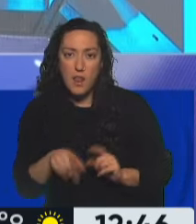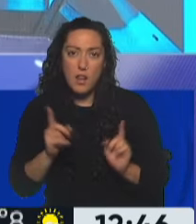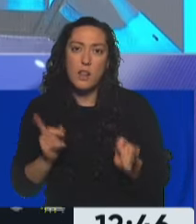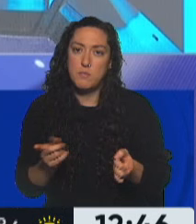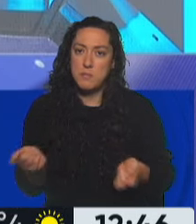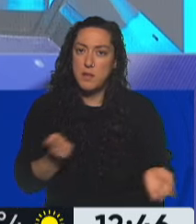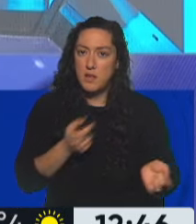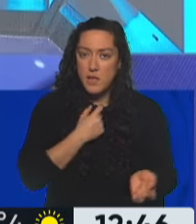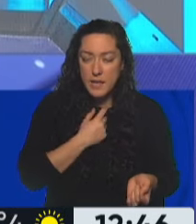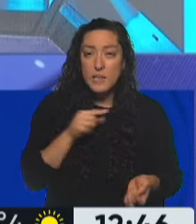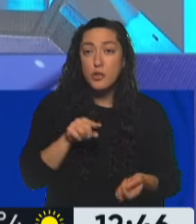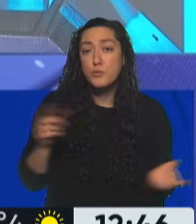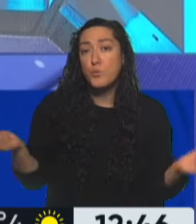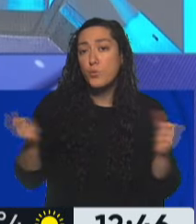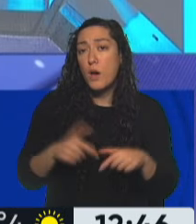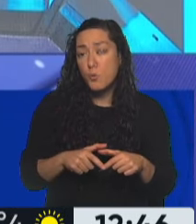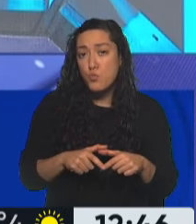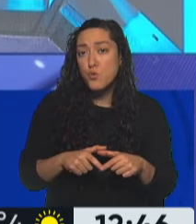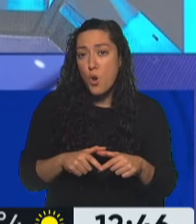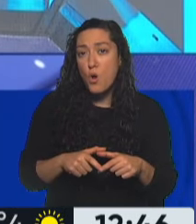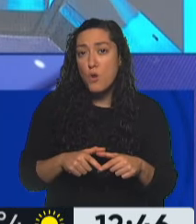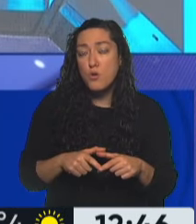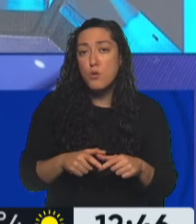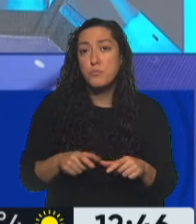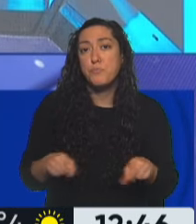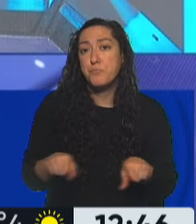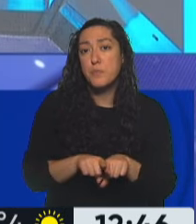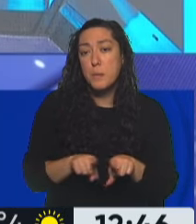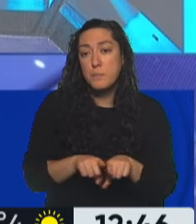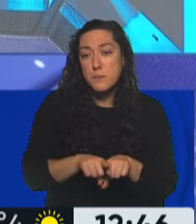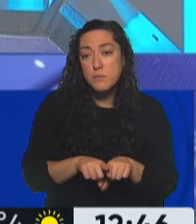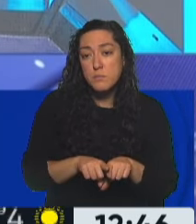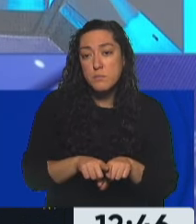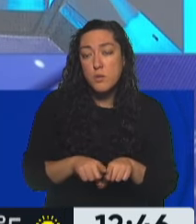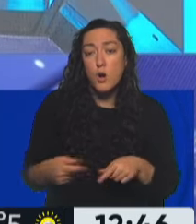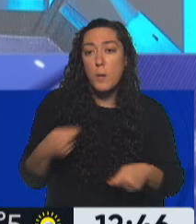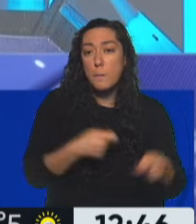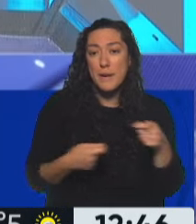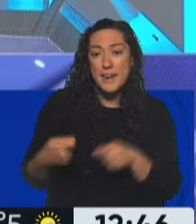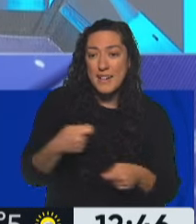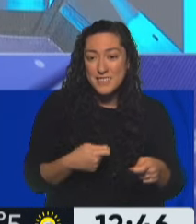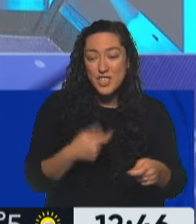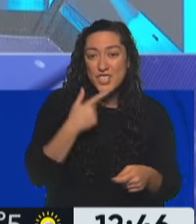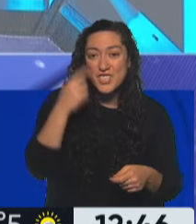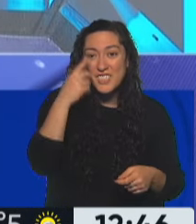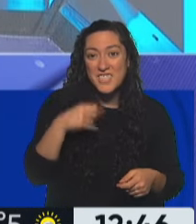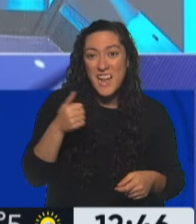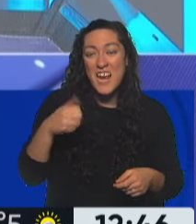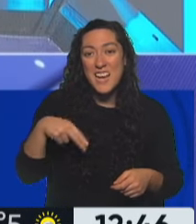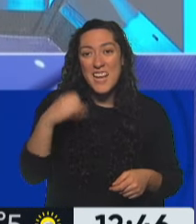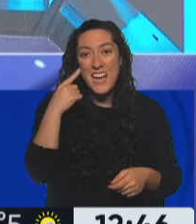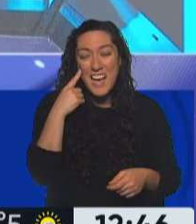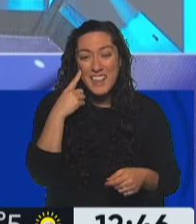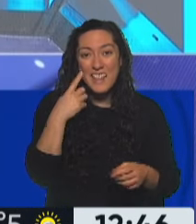lo que estamos viendo ahí es una reunión que coincide también con la reunión de la Organización de Cooperación de Shanghái, que es una organización de cooperación en